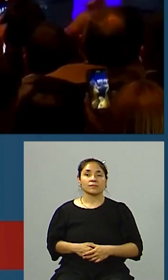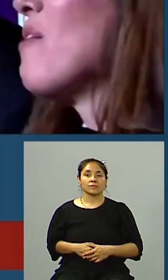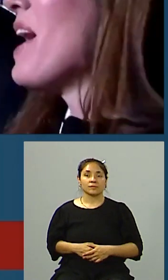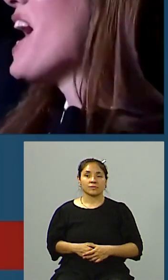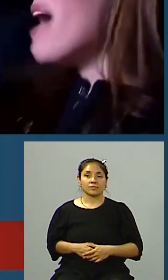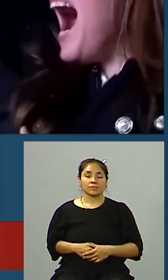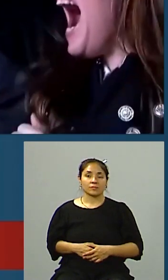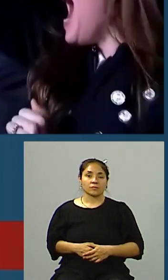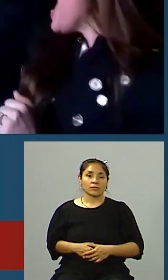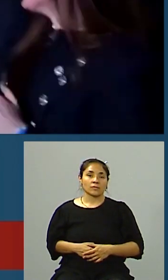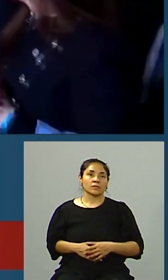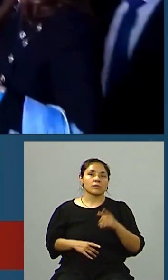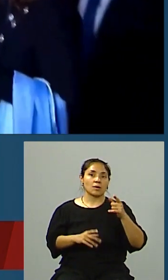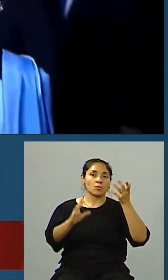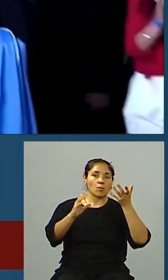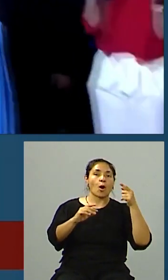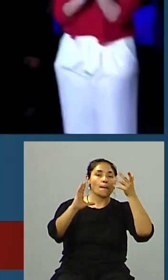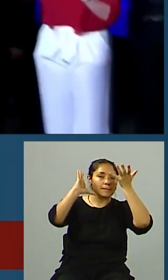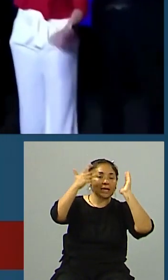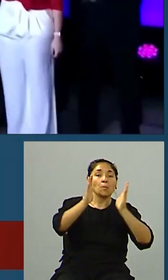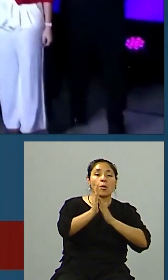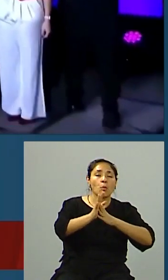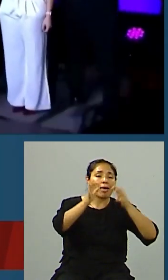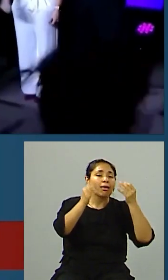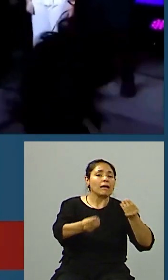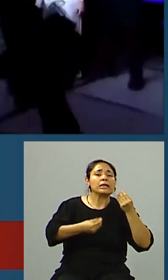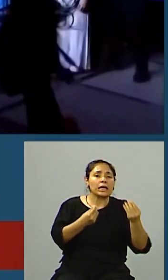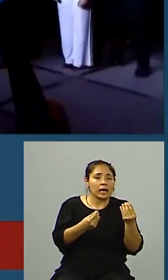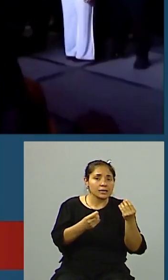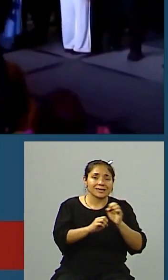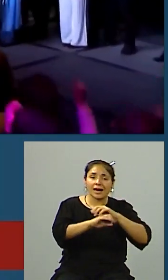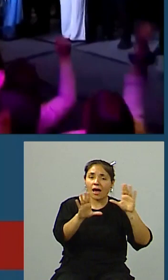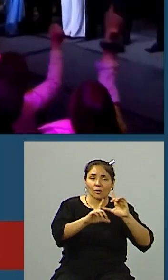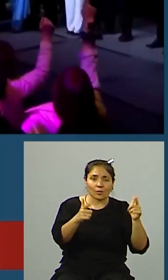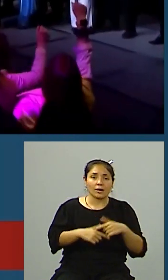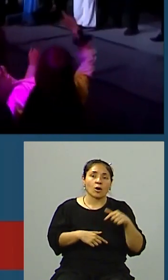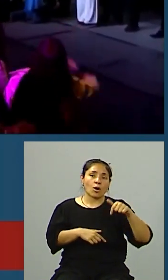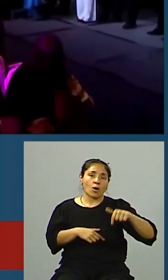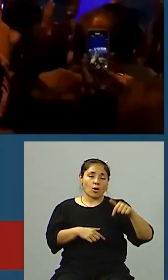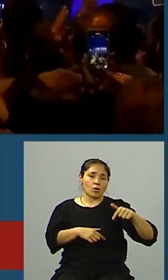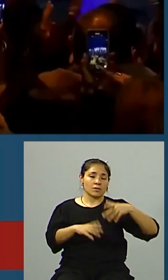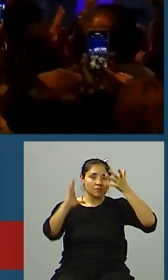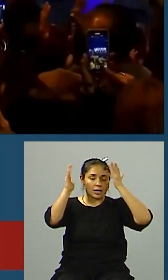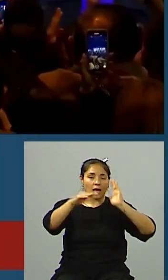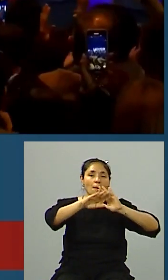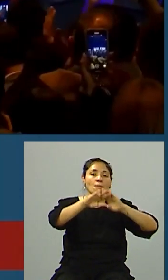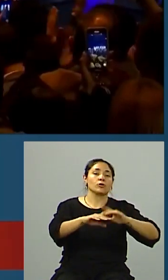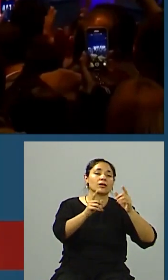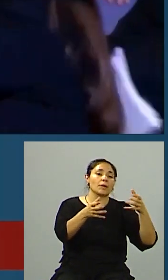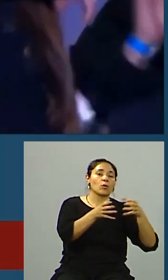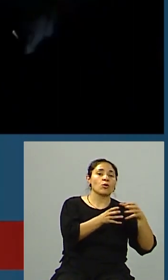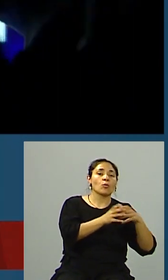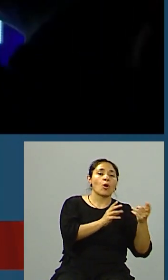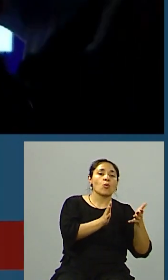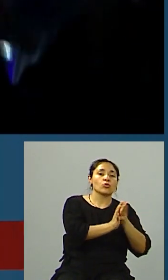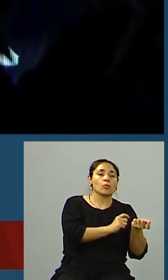es lo que propone Milei y qué es lo que propone la oposición, porque hoy Milei está siendo apoyado por actores de Juntos por el Cambio en una suerte de coalición opositora